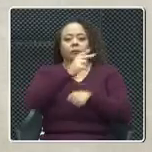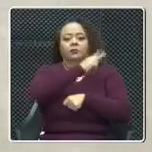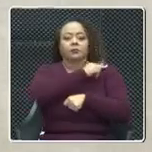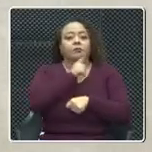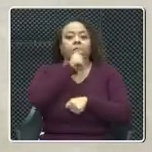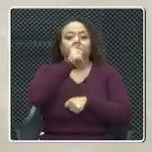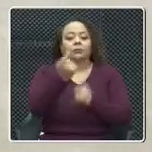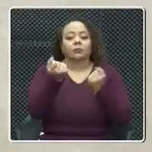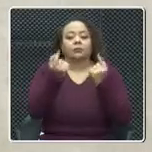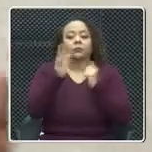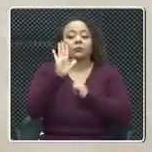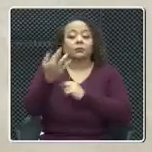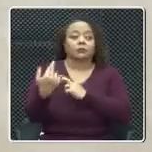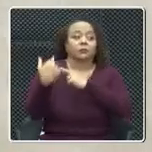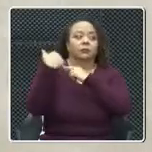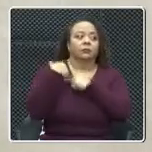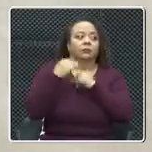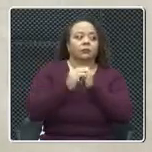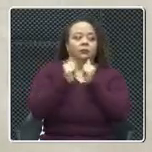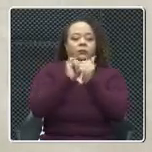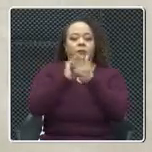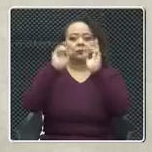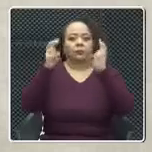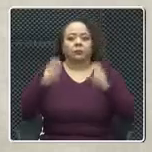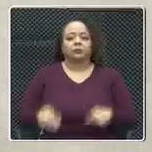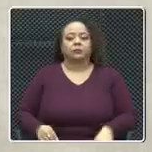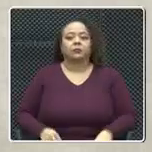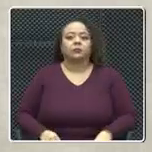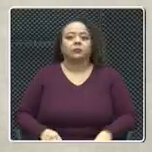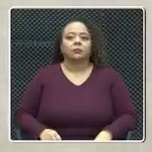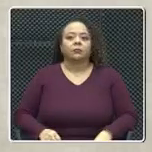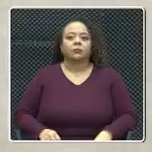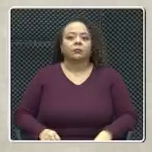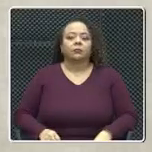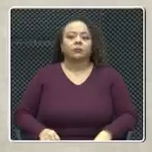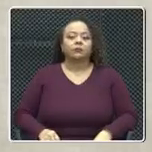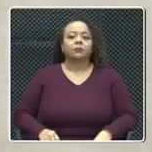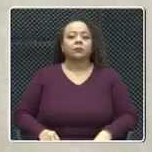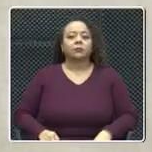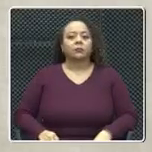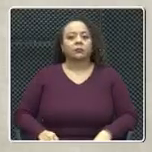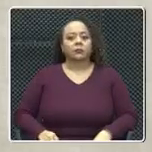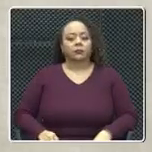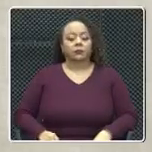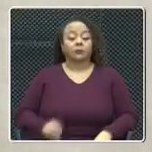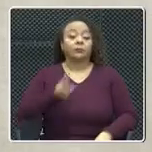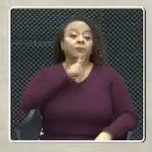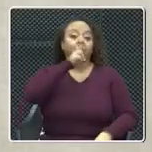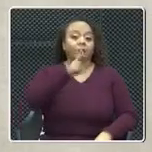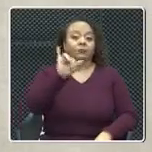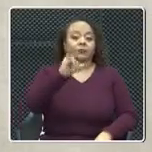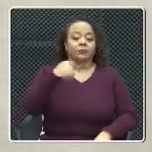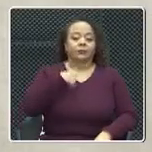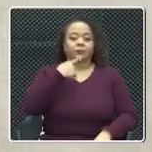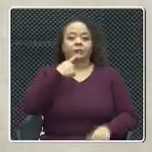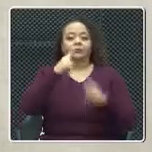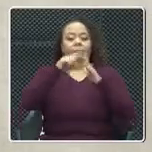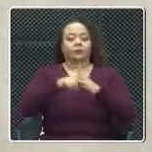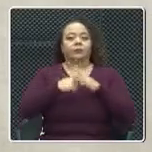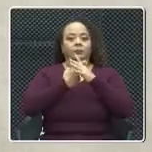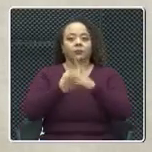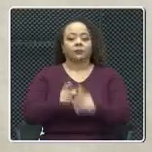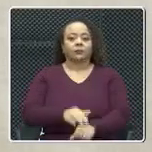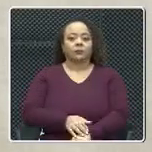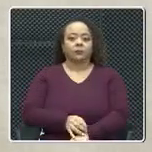realmente entiendan su responsabilidad detrás de claro, este tema, ¿verdad? Entonces, de verdad que como le decía inicialmente,